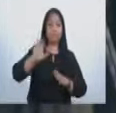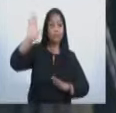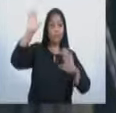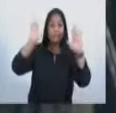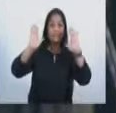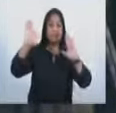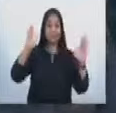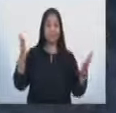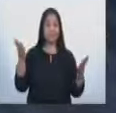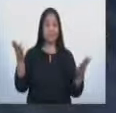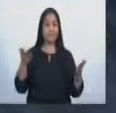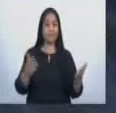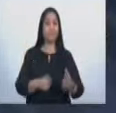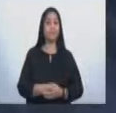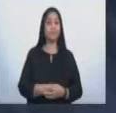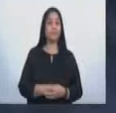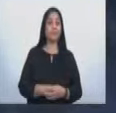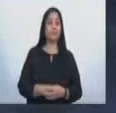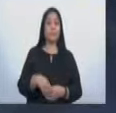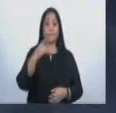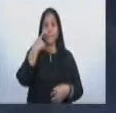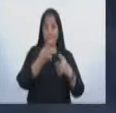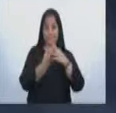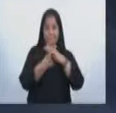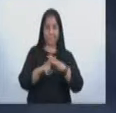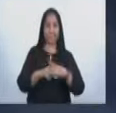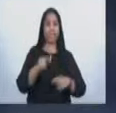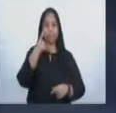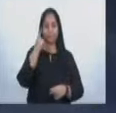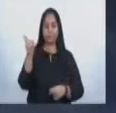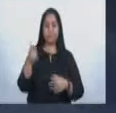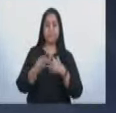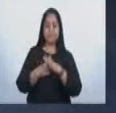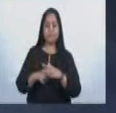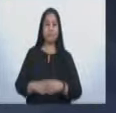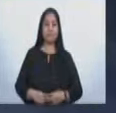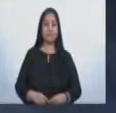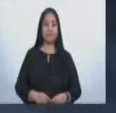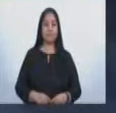mano vamos a empezar por